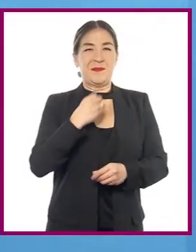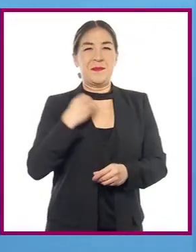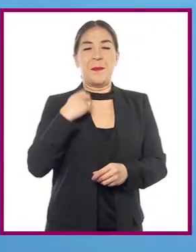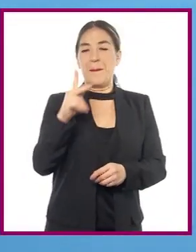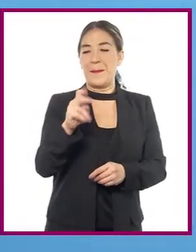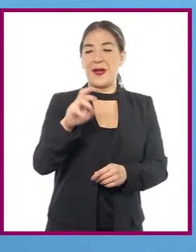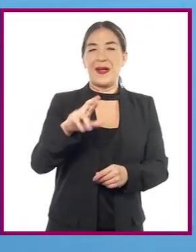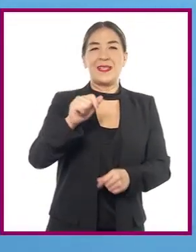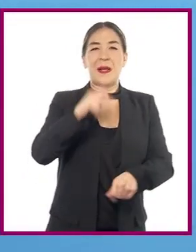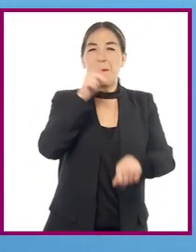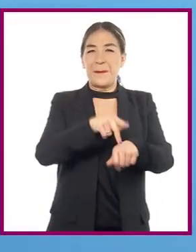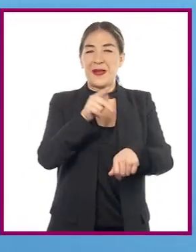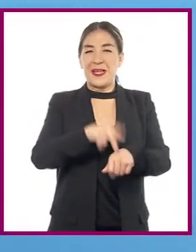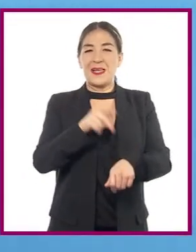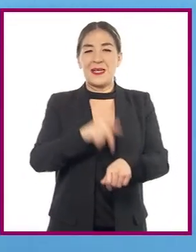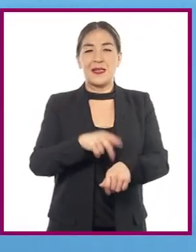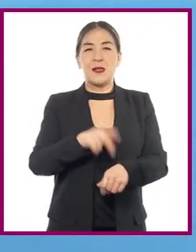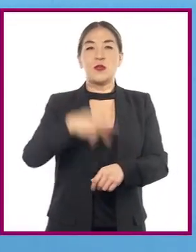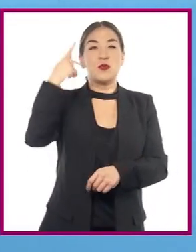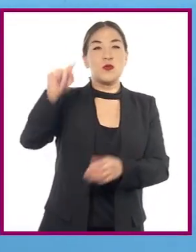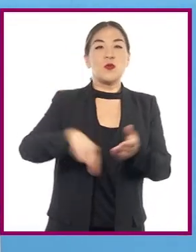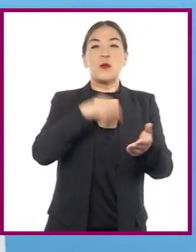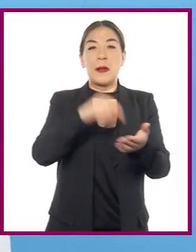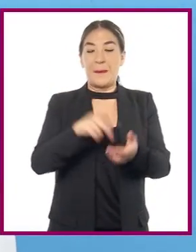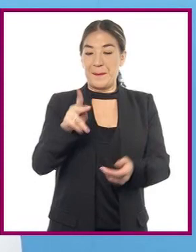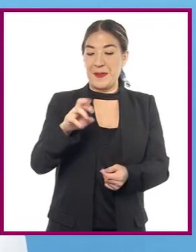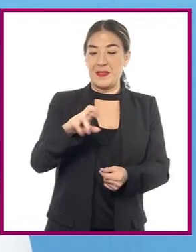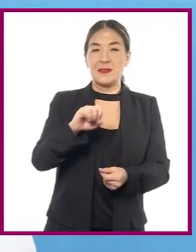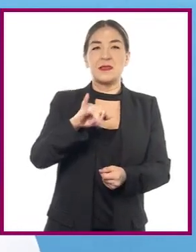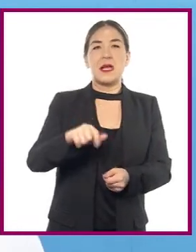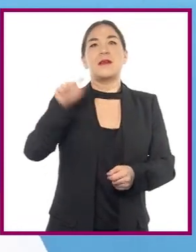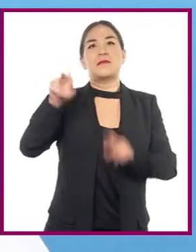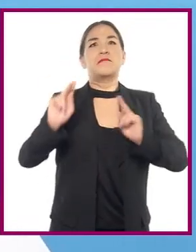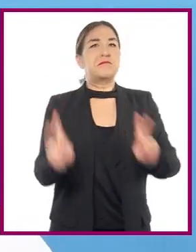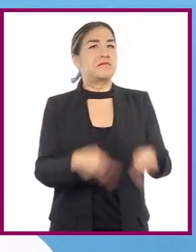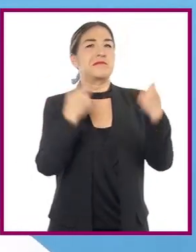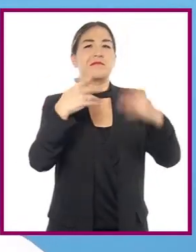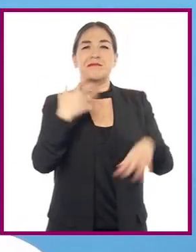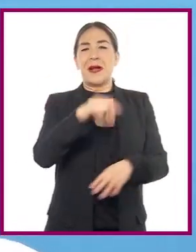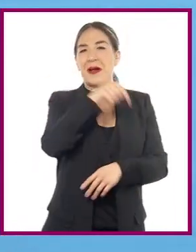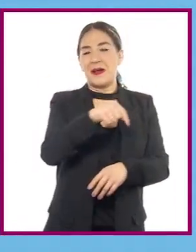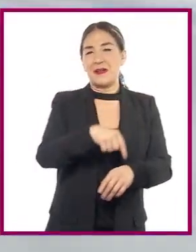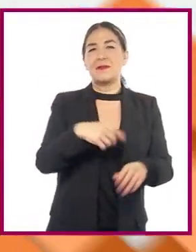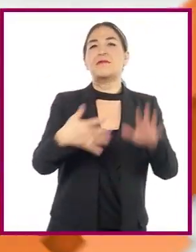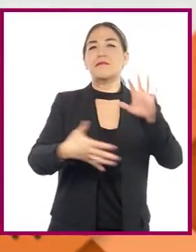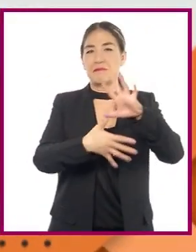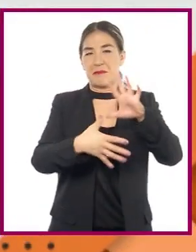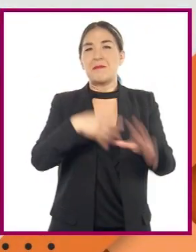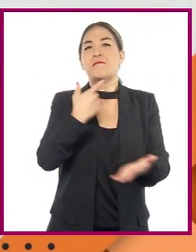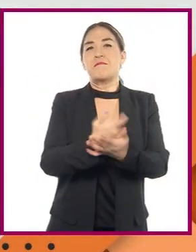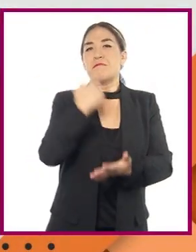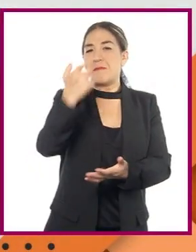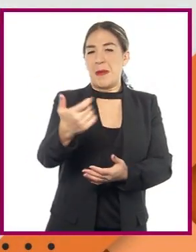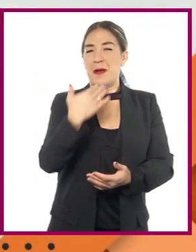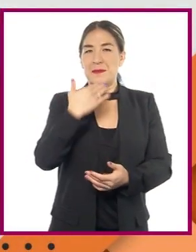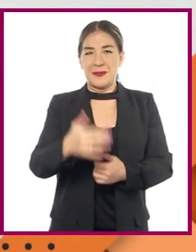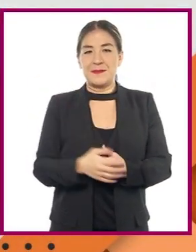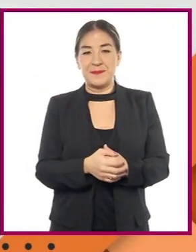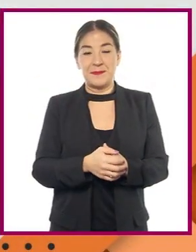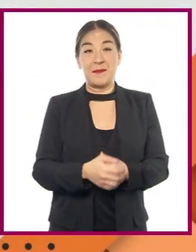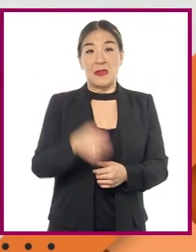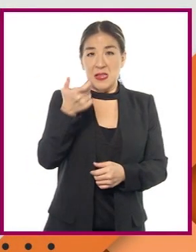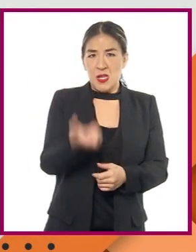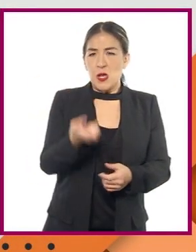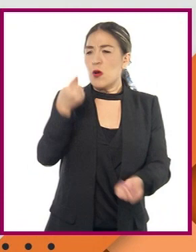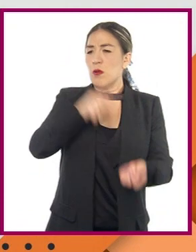compradas en Persia, se venden con mucho provecho en América, a donde las pagan muy bien. El dinero que se